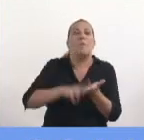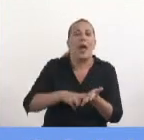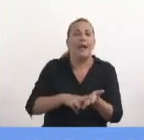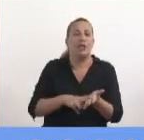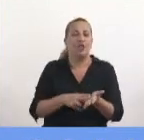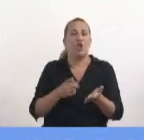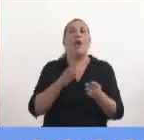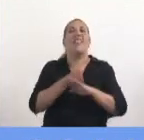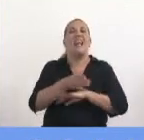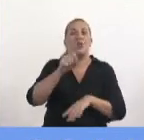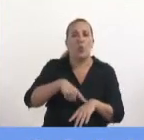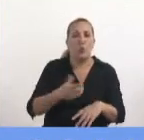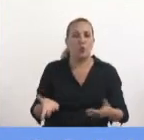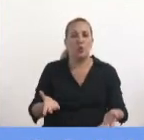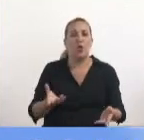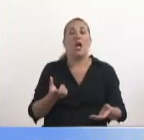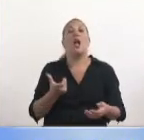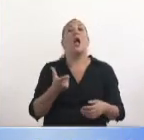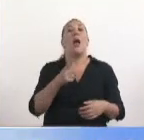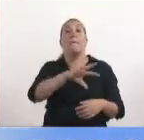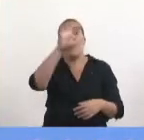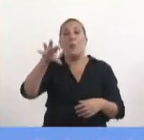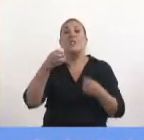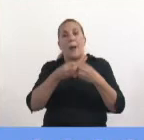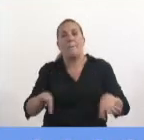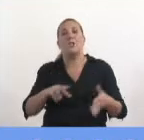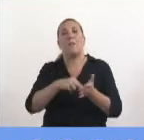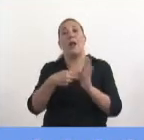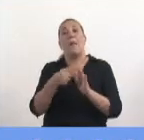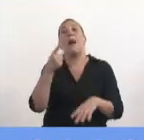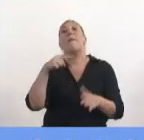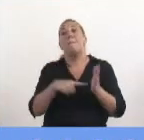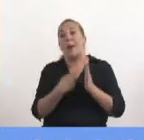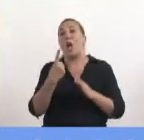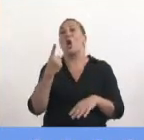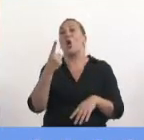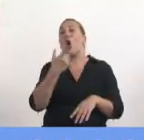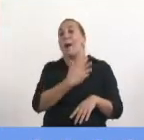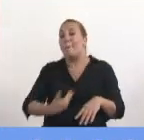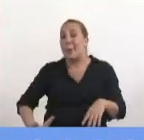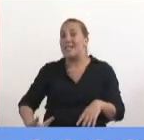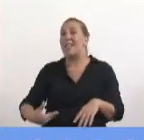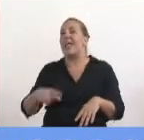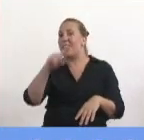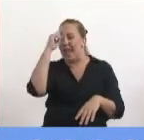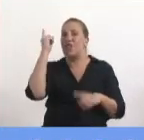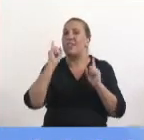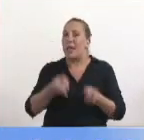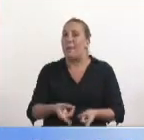brutos. Y las provincias empezaron a tener problemas, pero la nación también. Porque el presidente